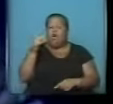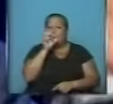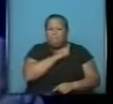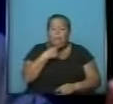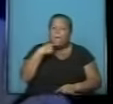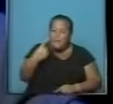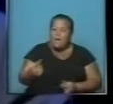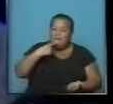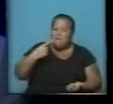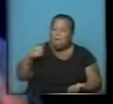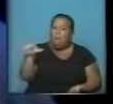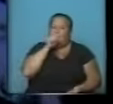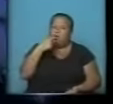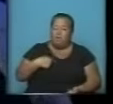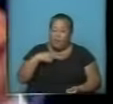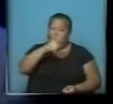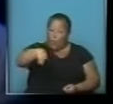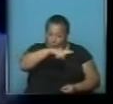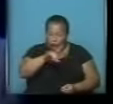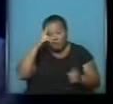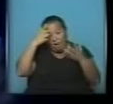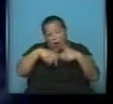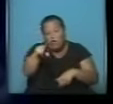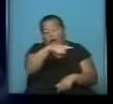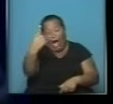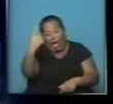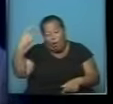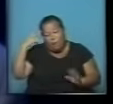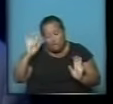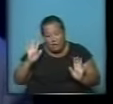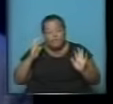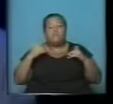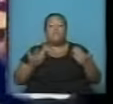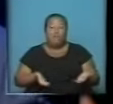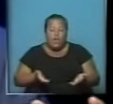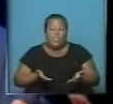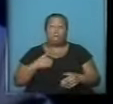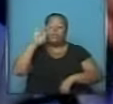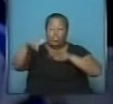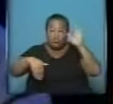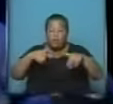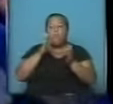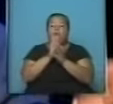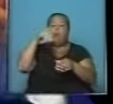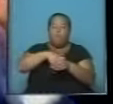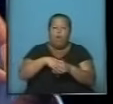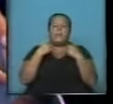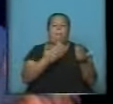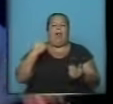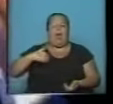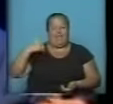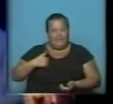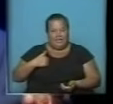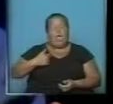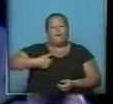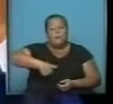que se lo pregunté una y varias veces. Ustedes sacarán la conclusión. Por eso los convoco a votar en favor del país,